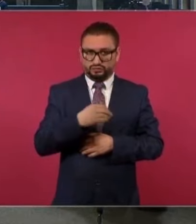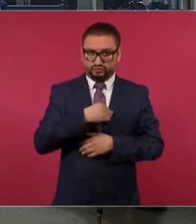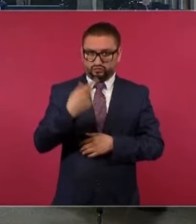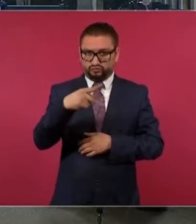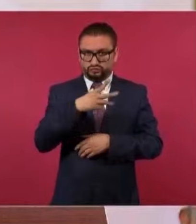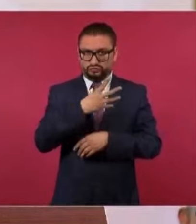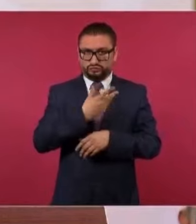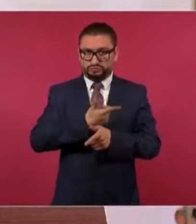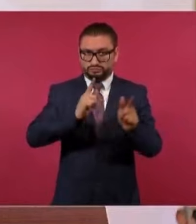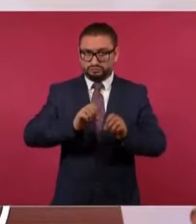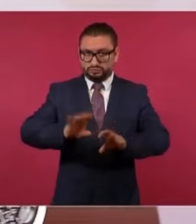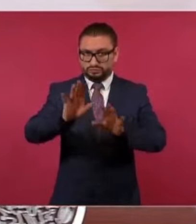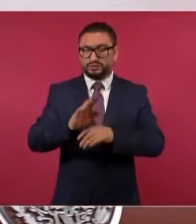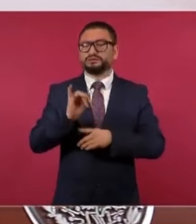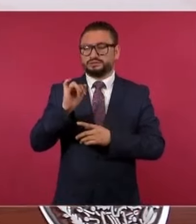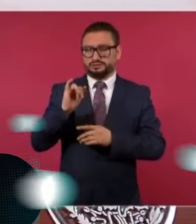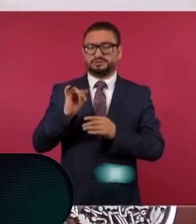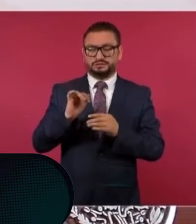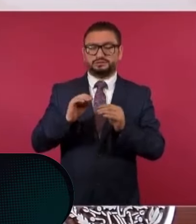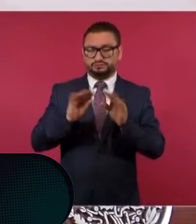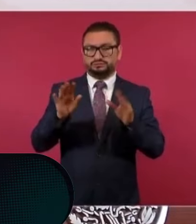claro. Sí, fue liberado.